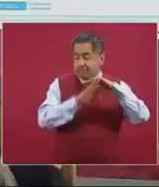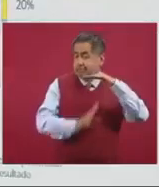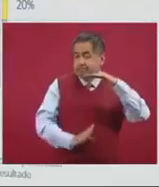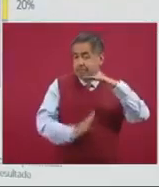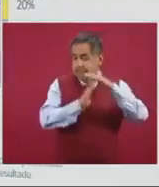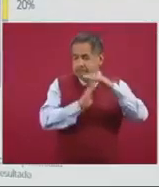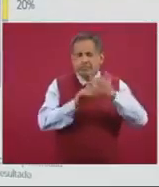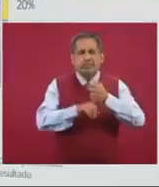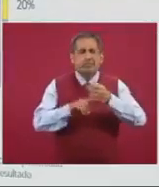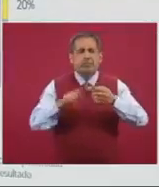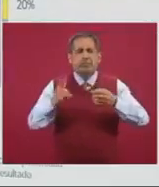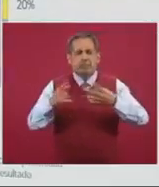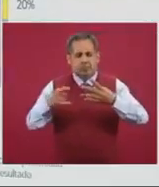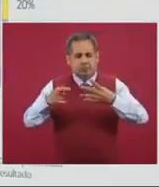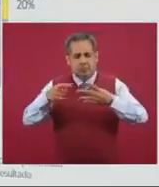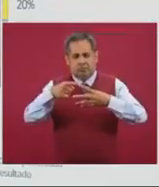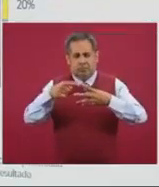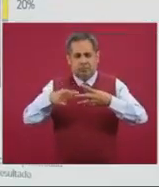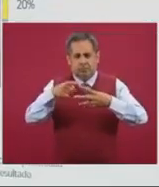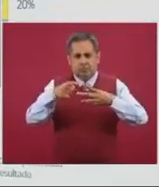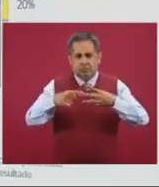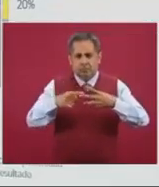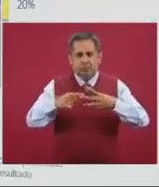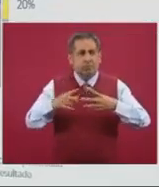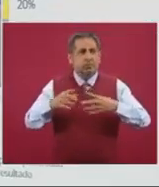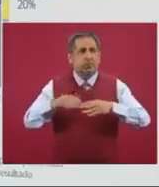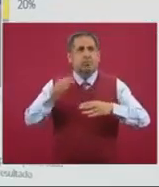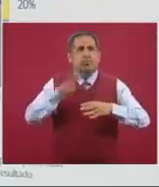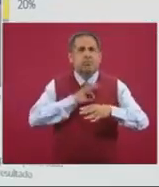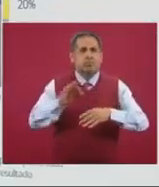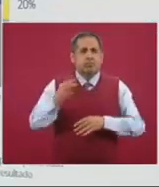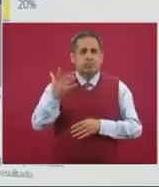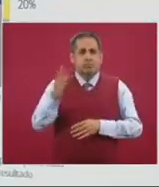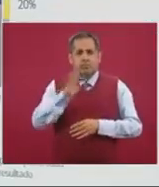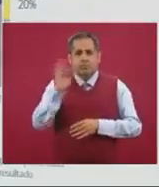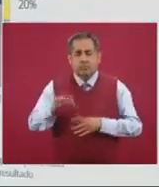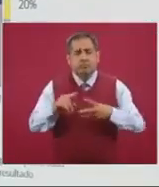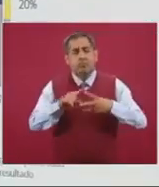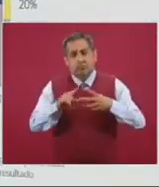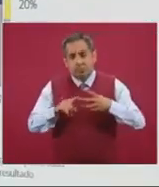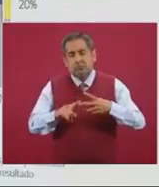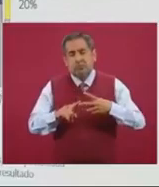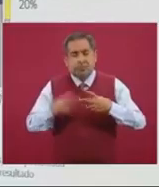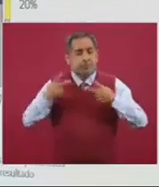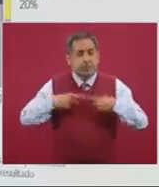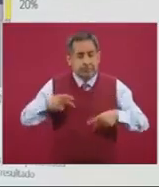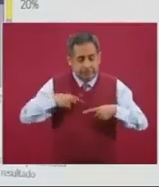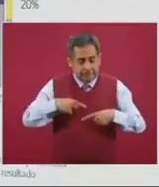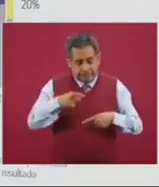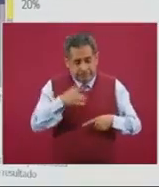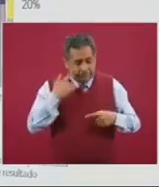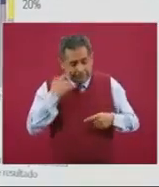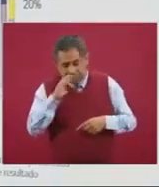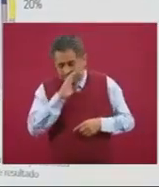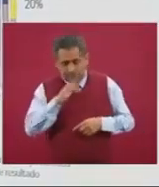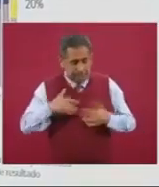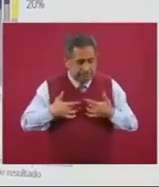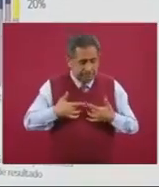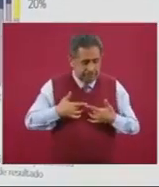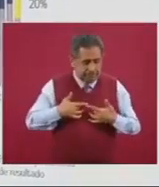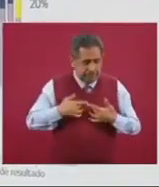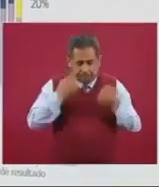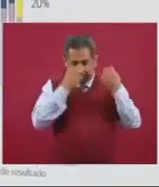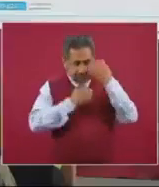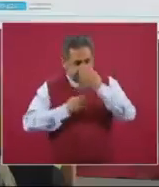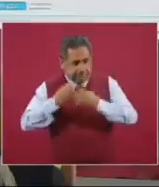semanas de julio, y llegamos a un poco más del 50%, la mitad de las personas que tenían los síntomas, si se